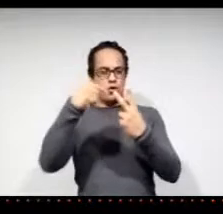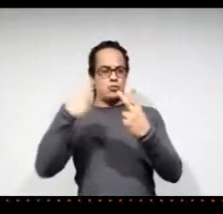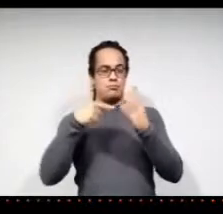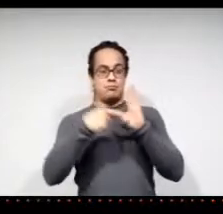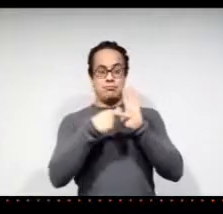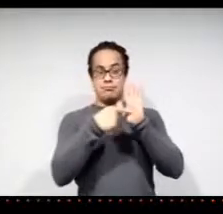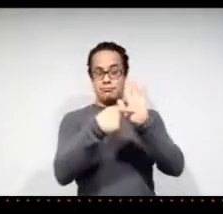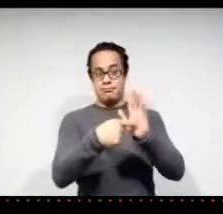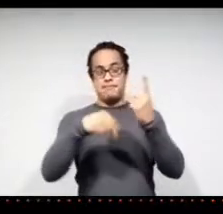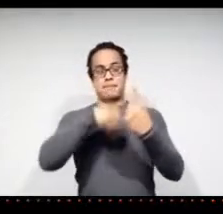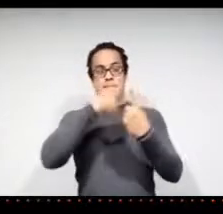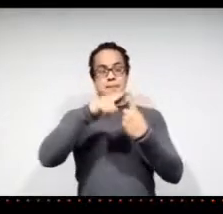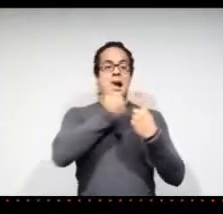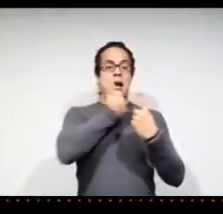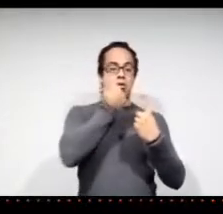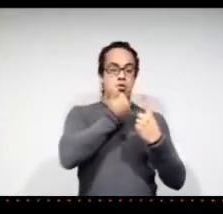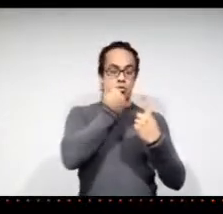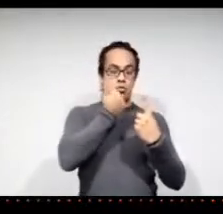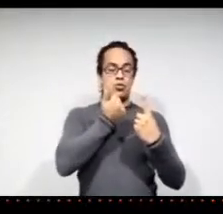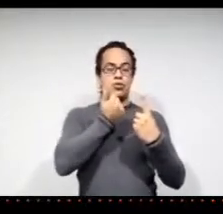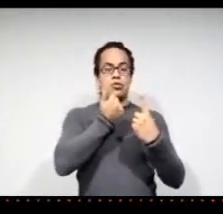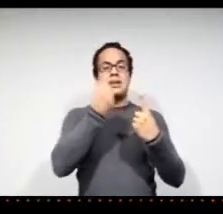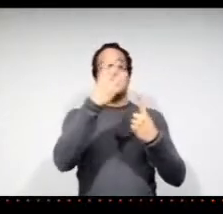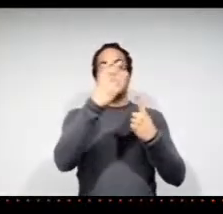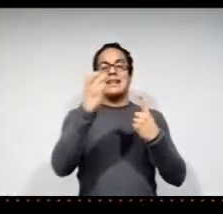contexto, ¿no? Estudiantes,